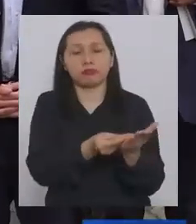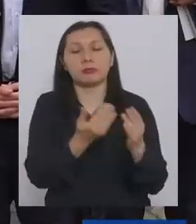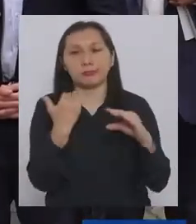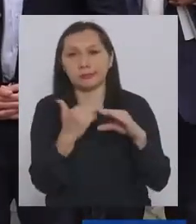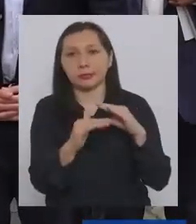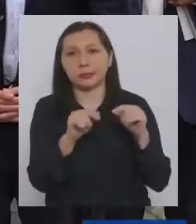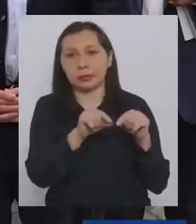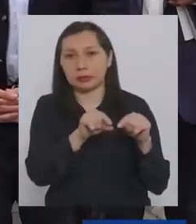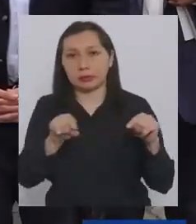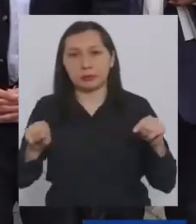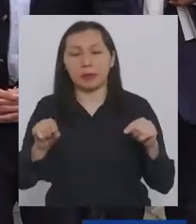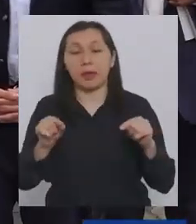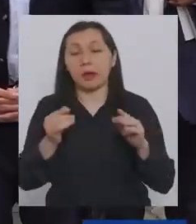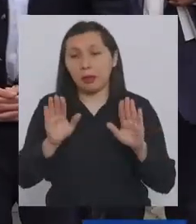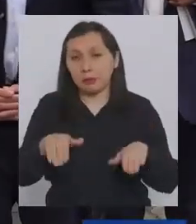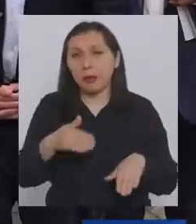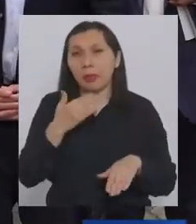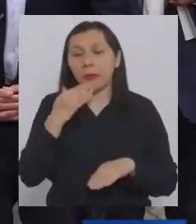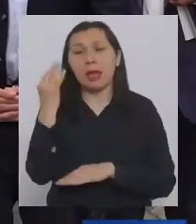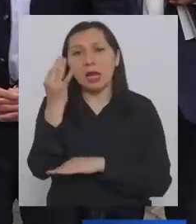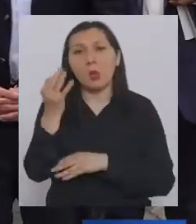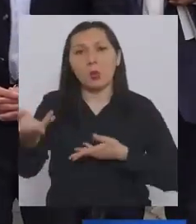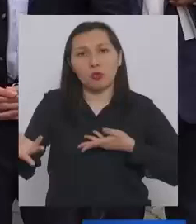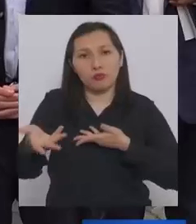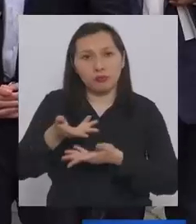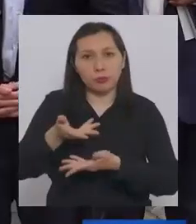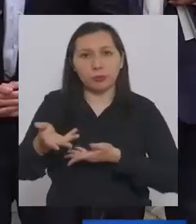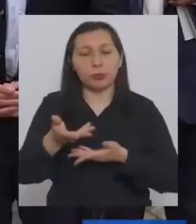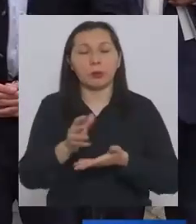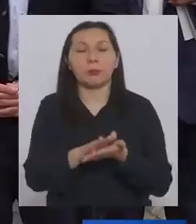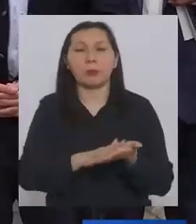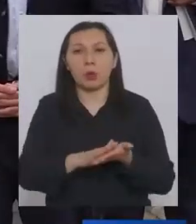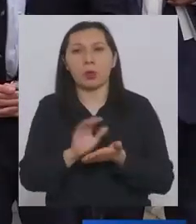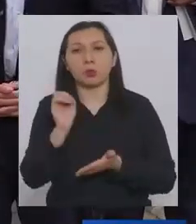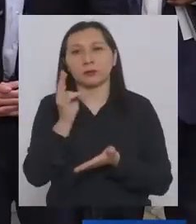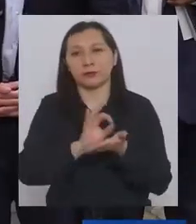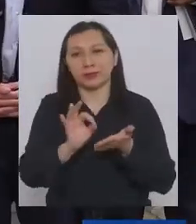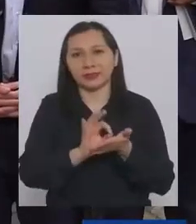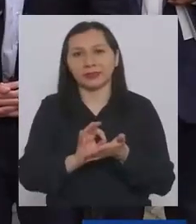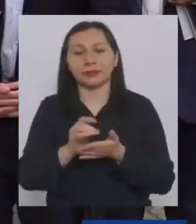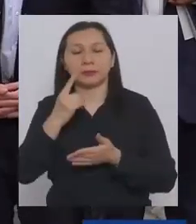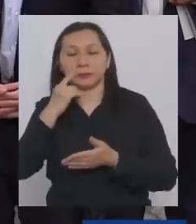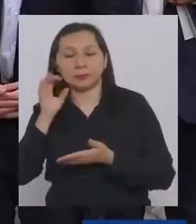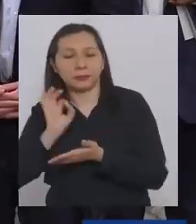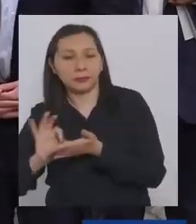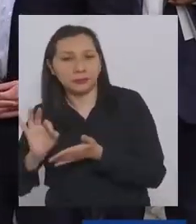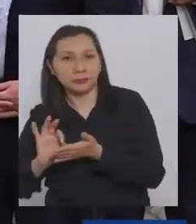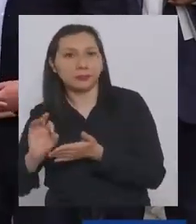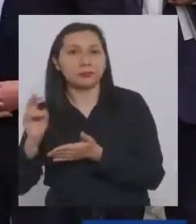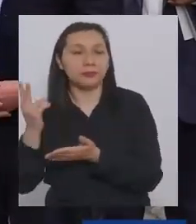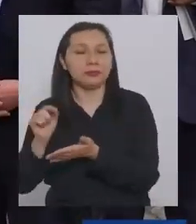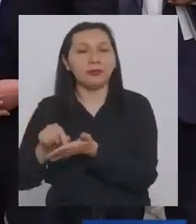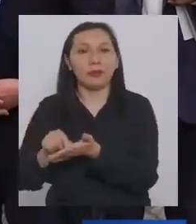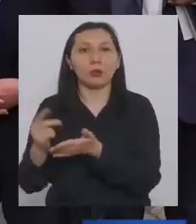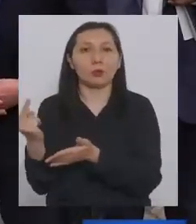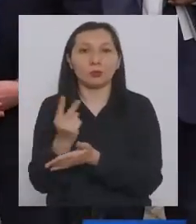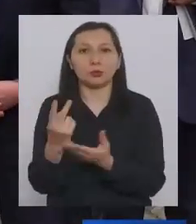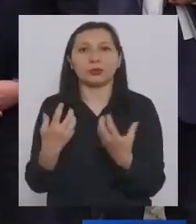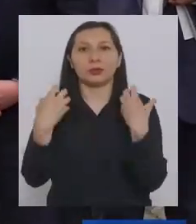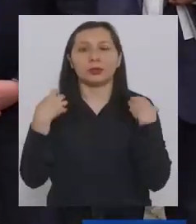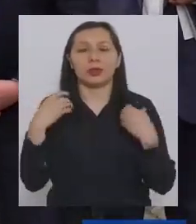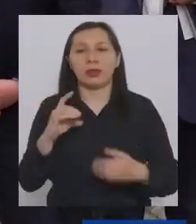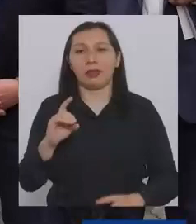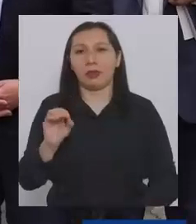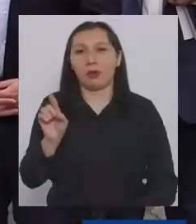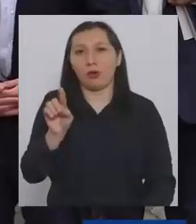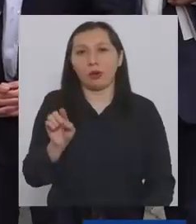Durante esta misma semana, así como reuniones bilaterales entre, por ejemplo, la subsecretaria y el subsecretario, quienes hoy día están en la DOS